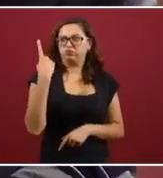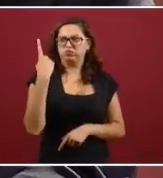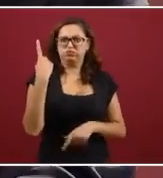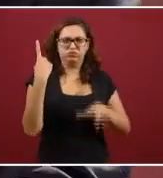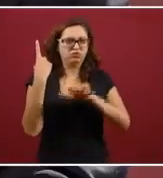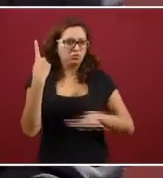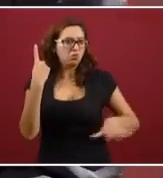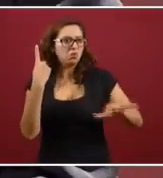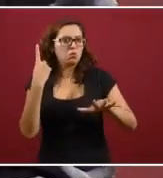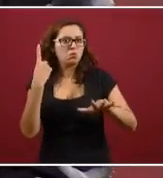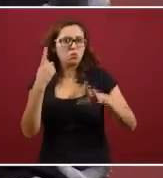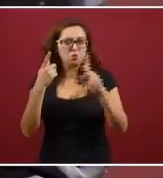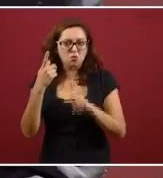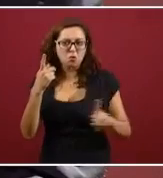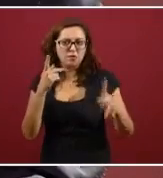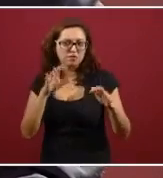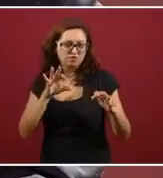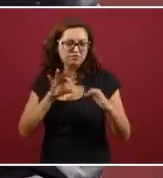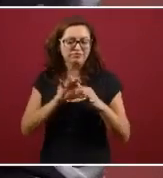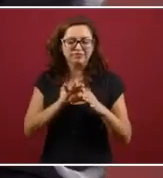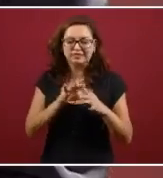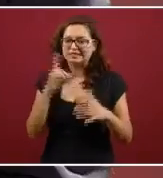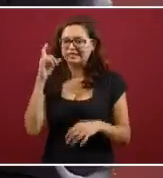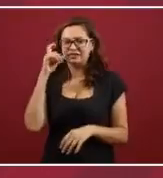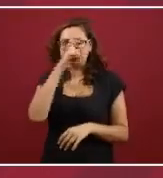Su esencia es otra.